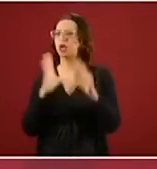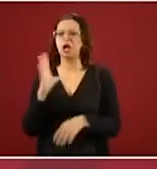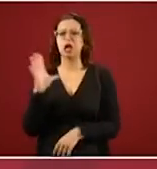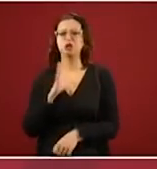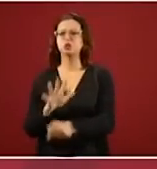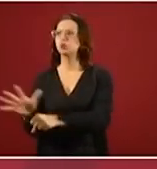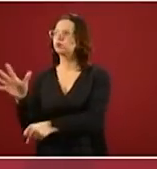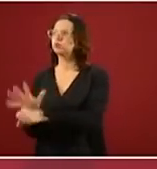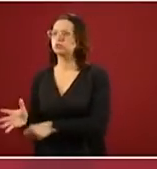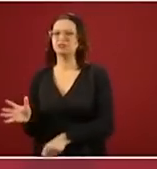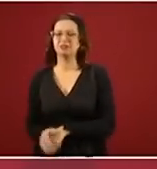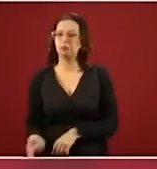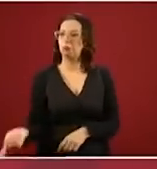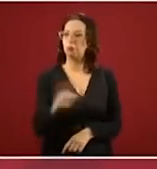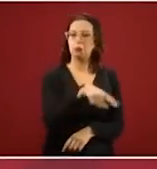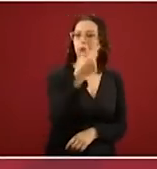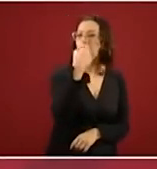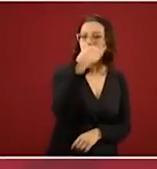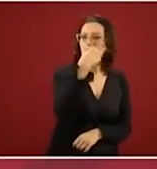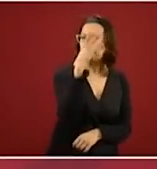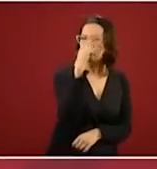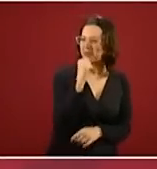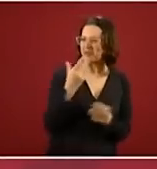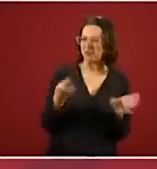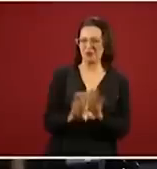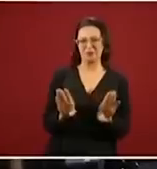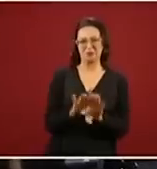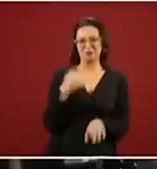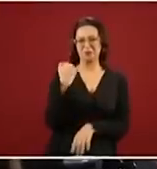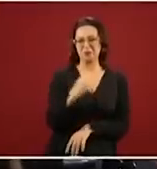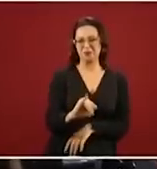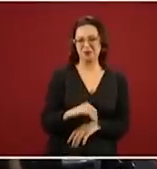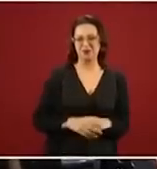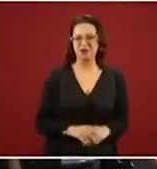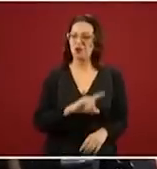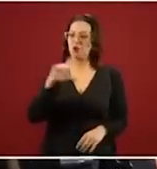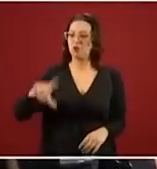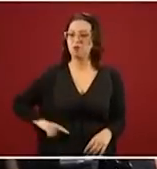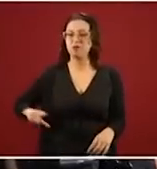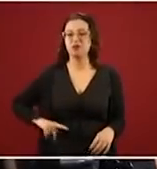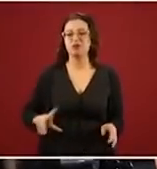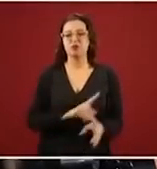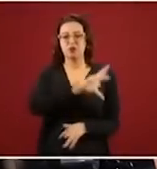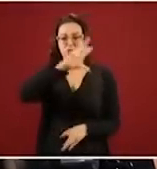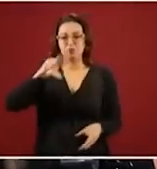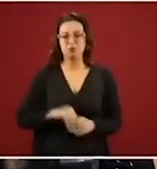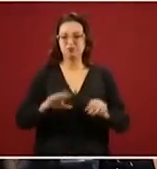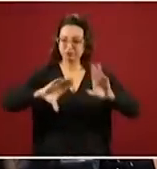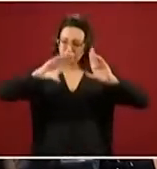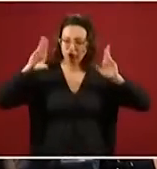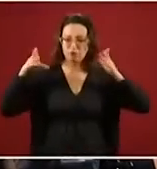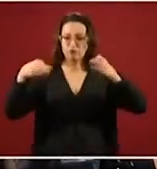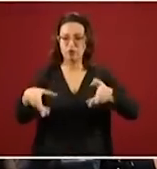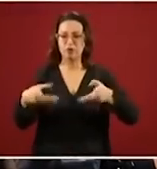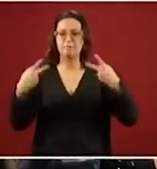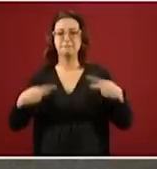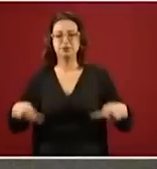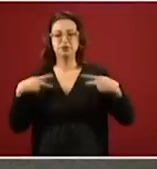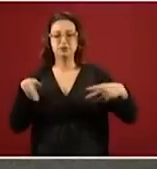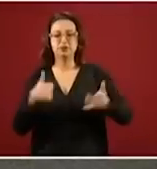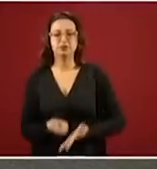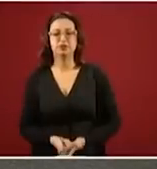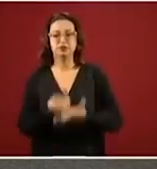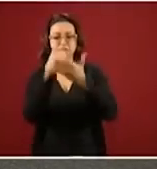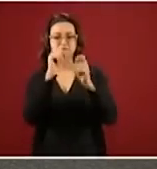como no vamos a tener las leyes todo un gobierno dedicado a eso y la gente ayudándonos